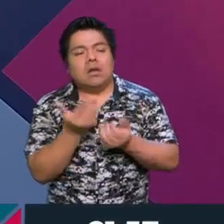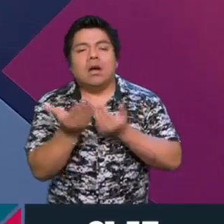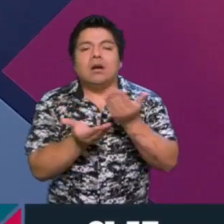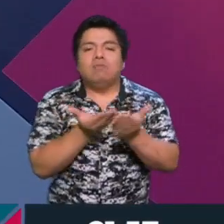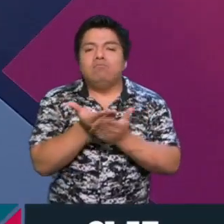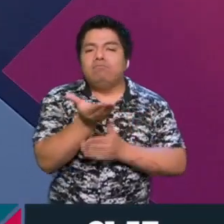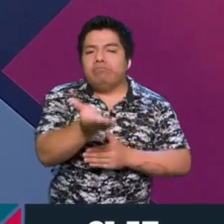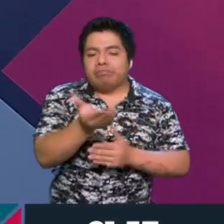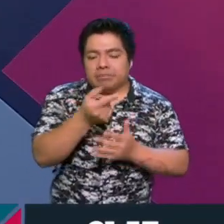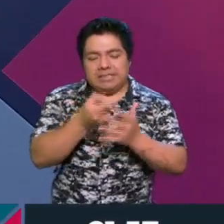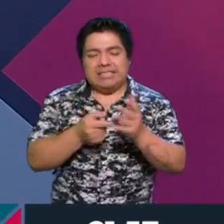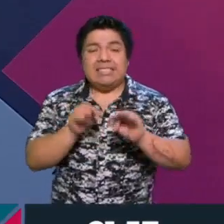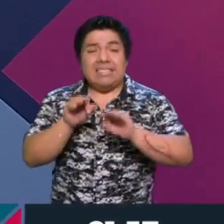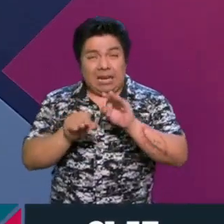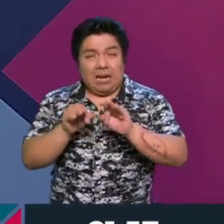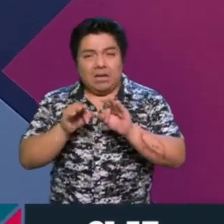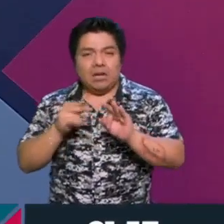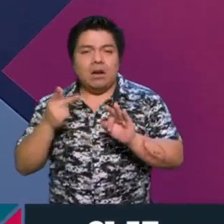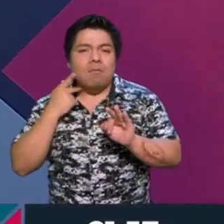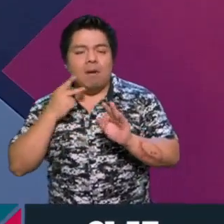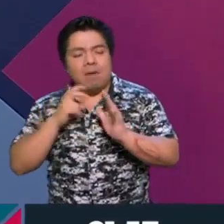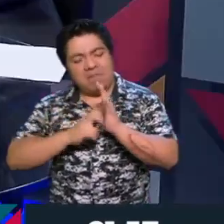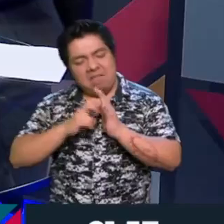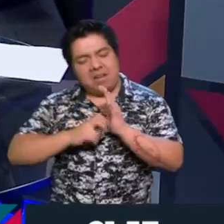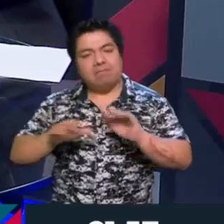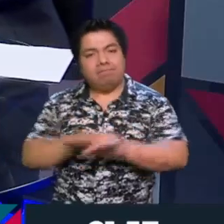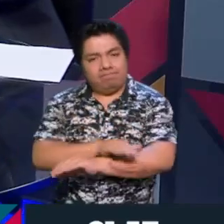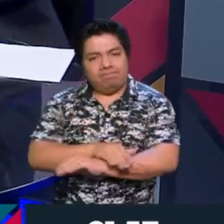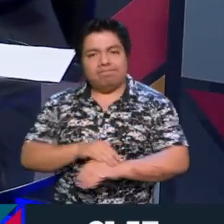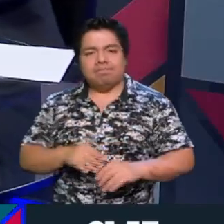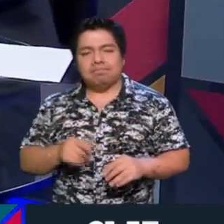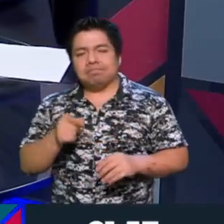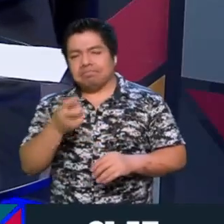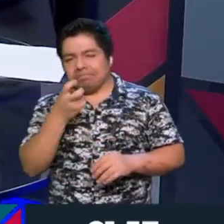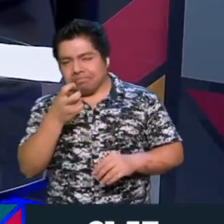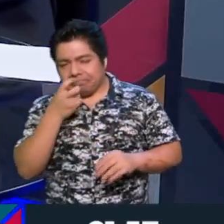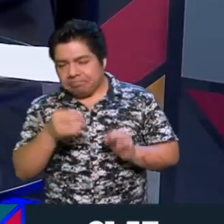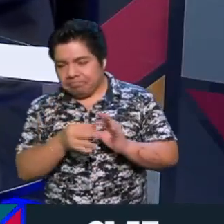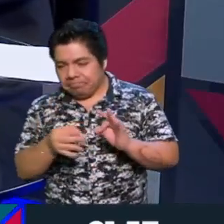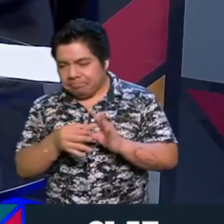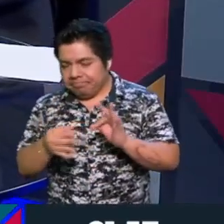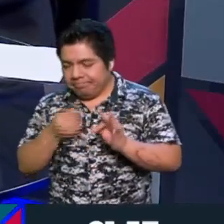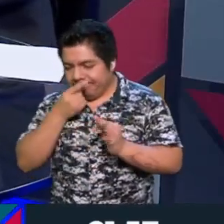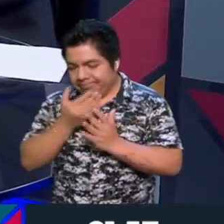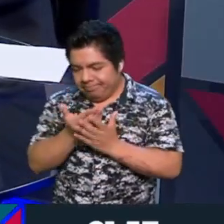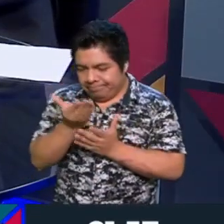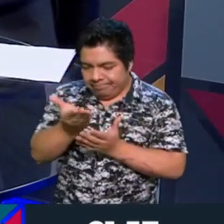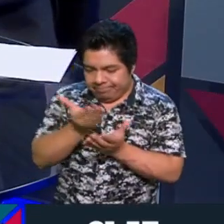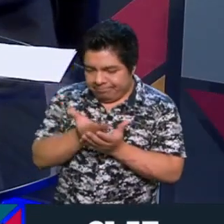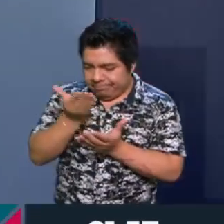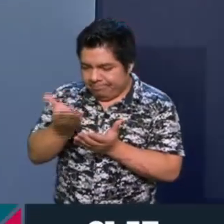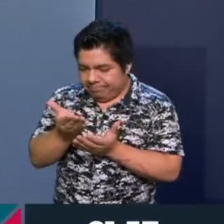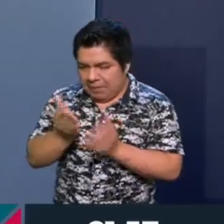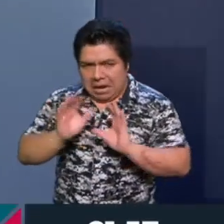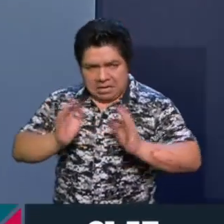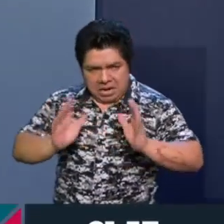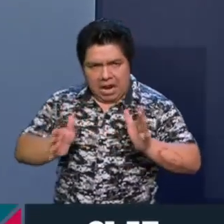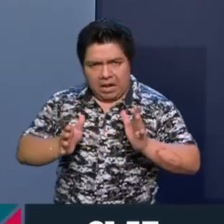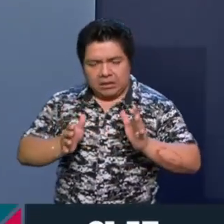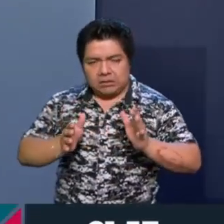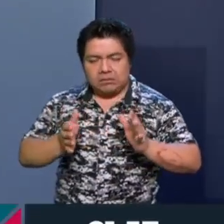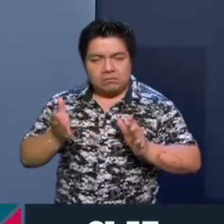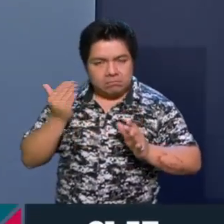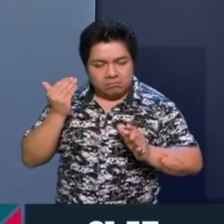intenciones para construir política pública. Y justamente ahorita que comentas de estas propuestas, ¿ya han